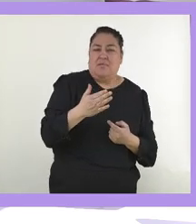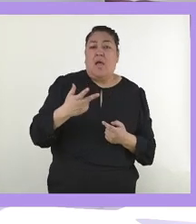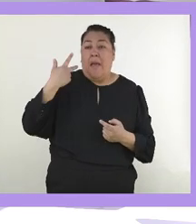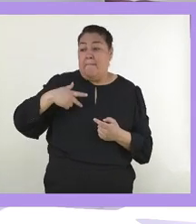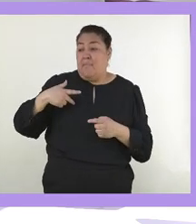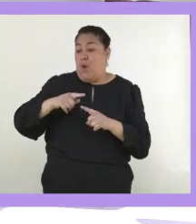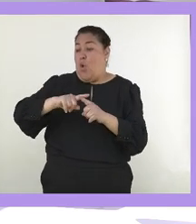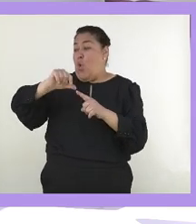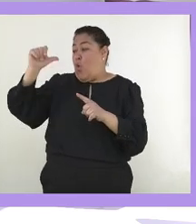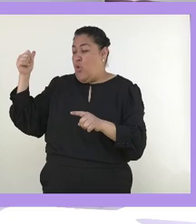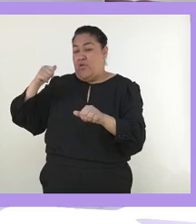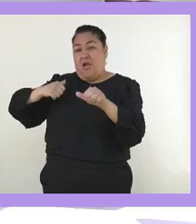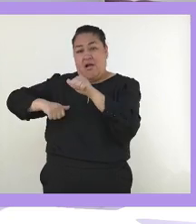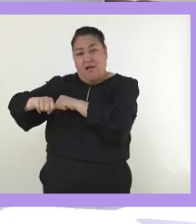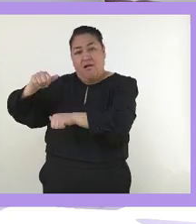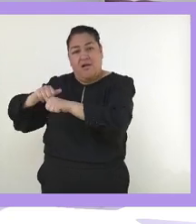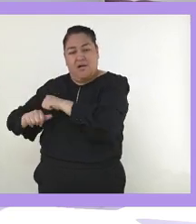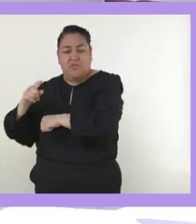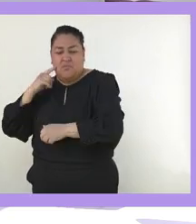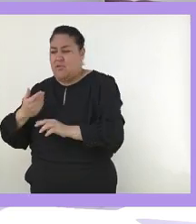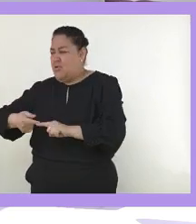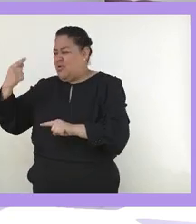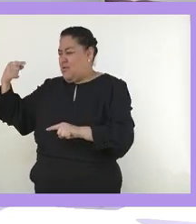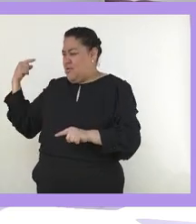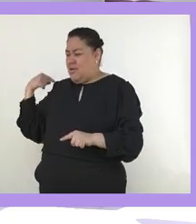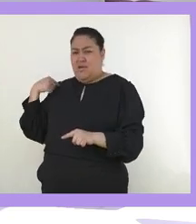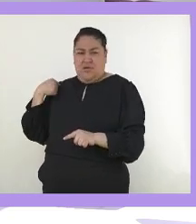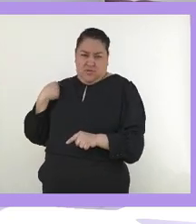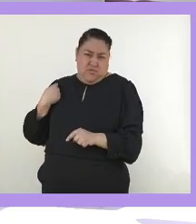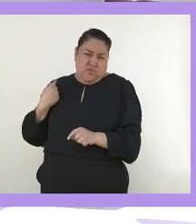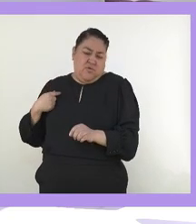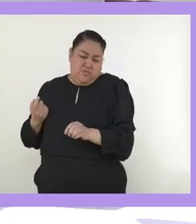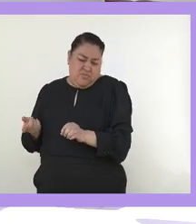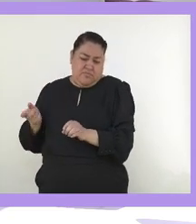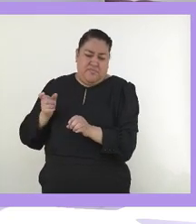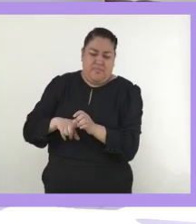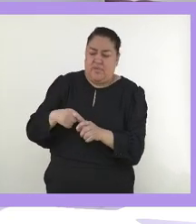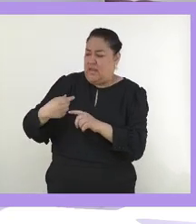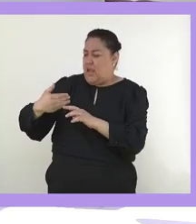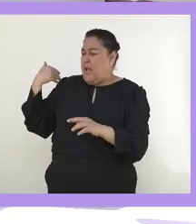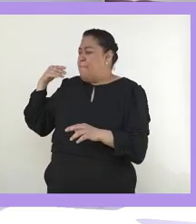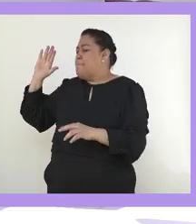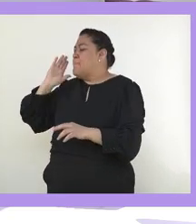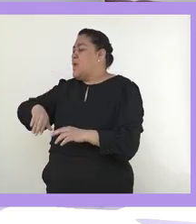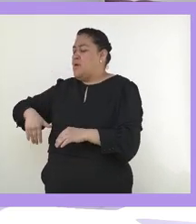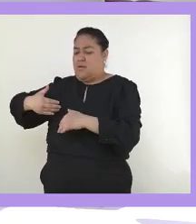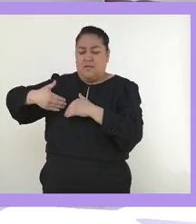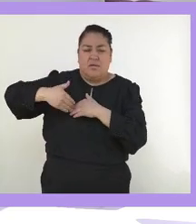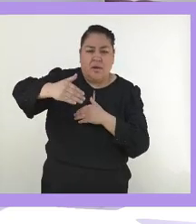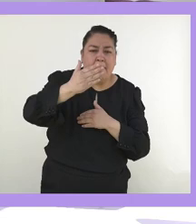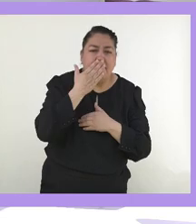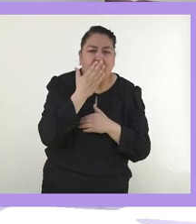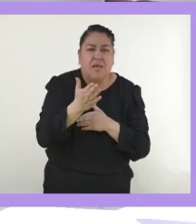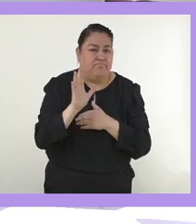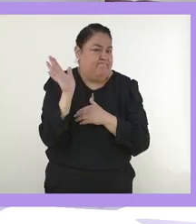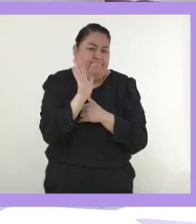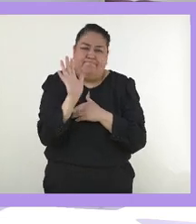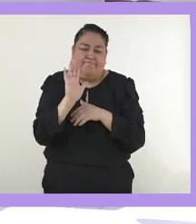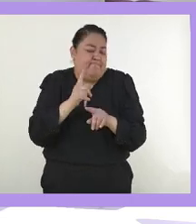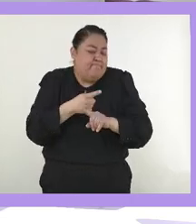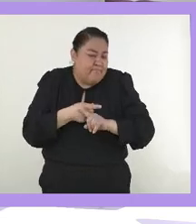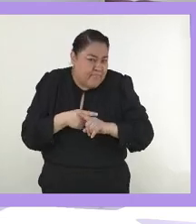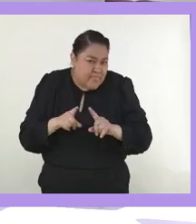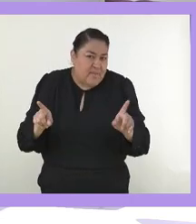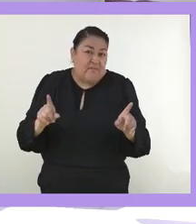de que por ejemplo entrara yo este no es que antes estuvo mal y ahora viene lo bueno no hay que hacer un análisis